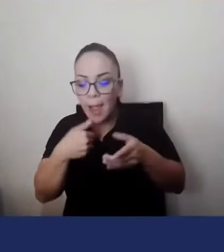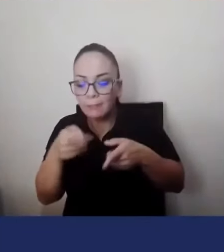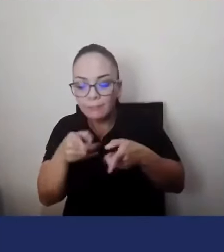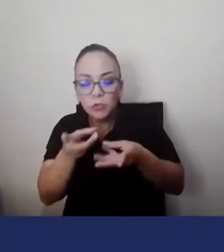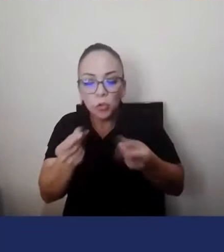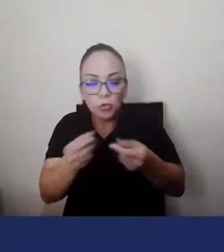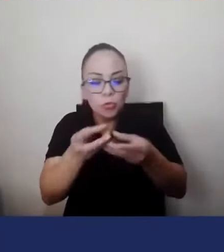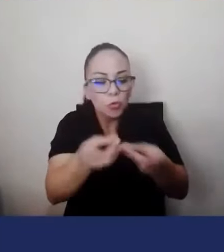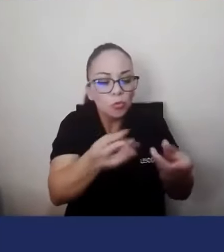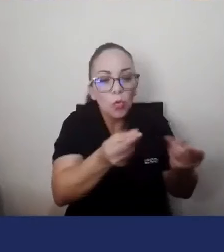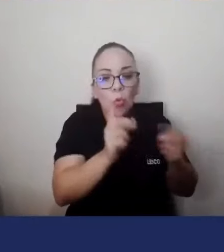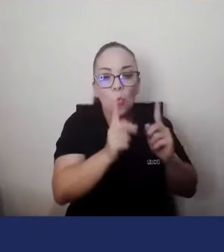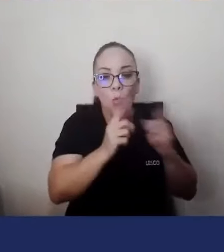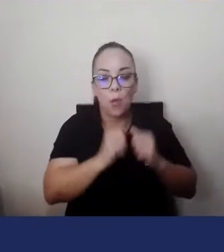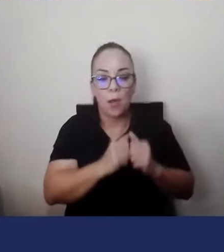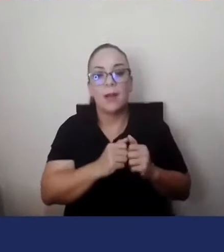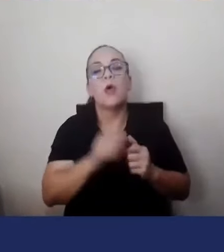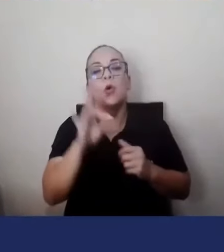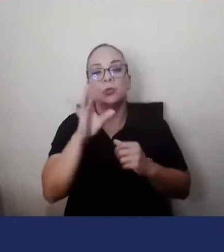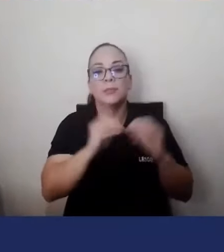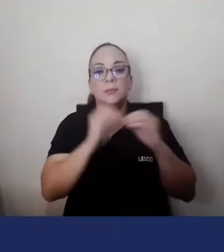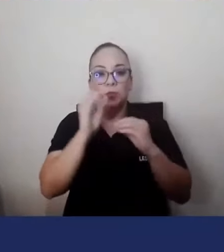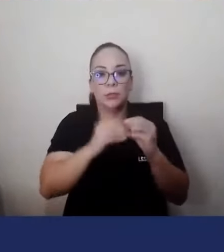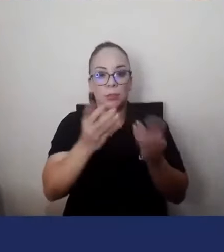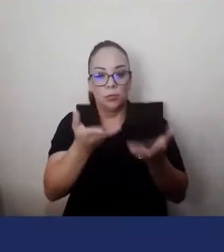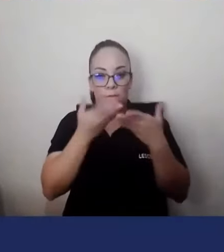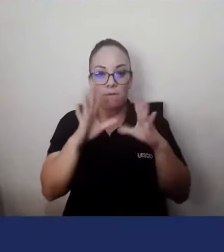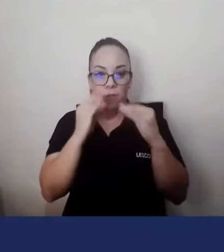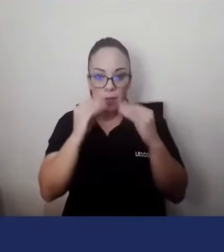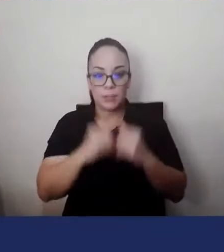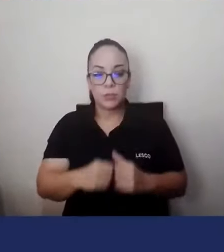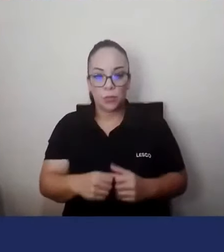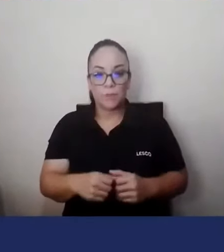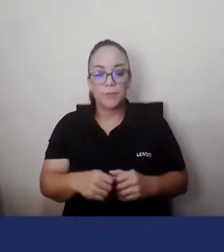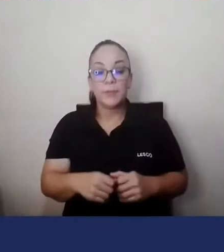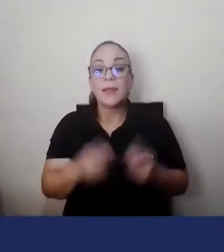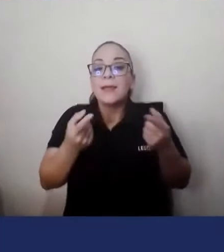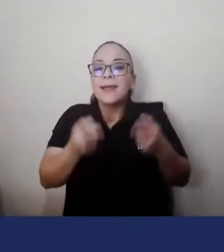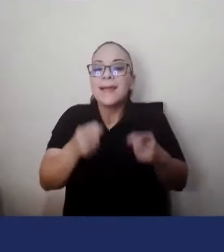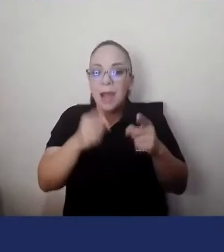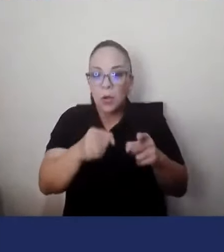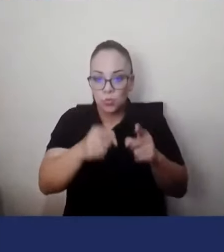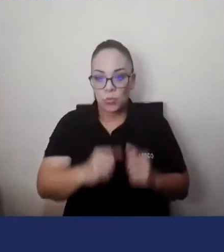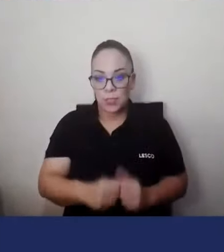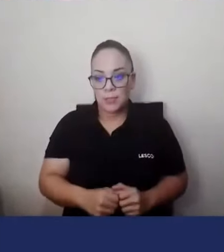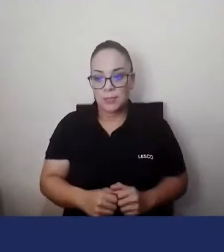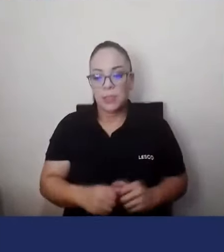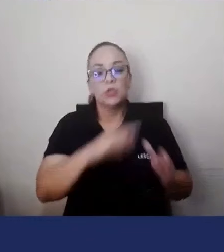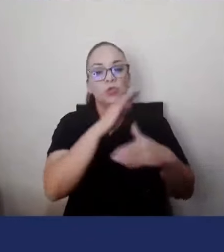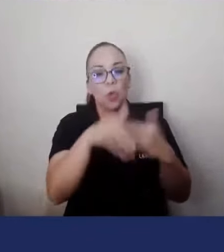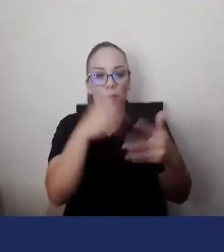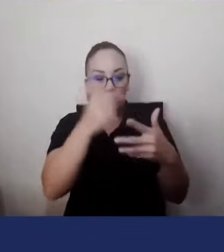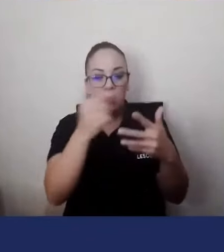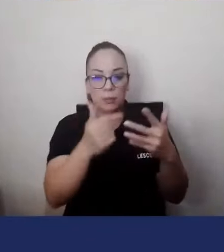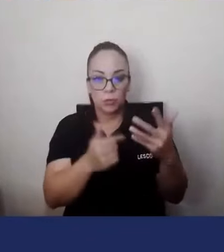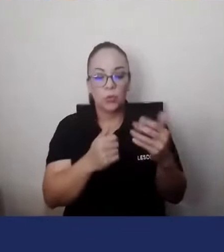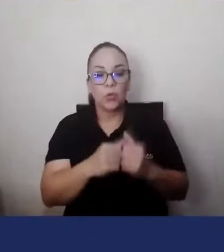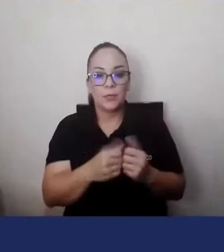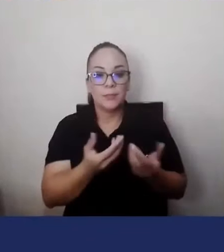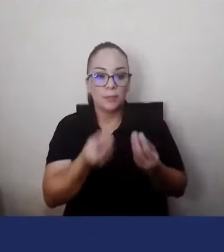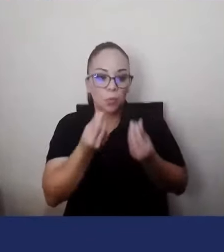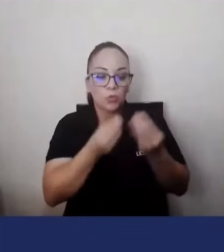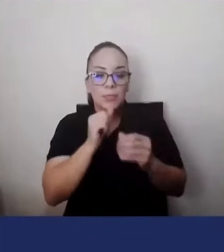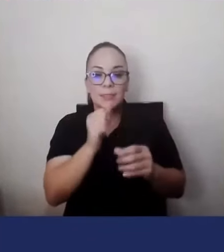80% que nos ha llevado esta información, que son las causas y los factores que generan inseguridad en el